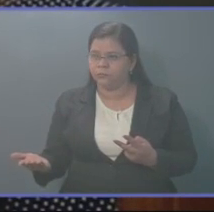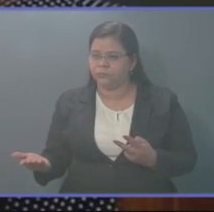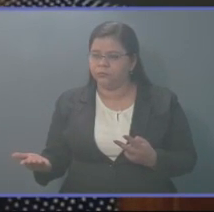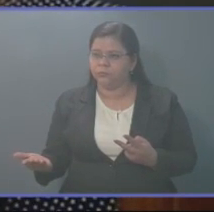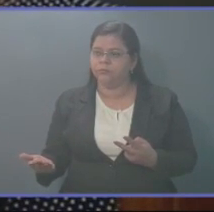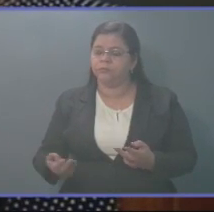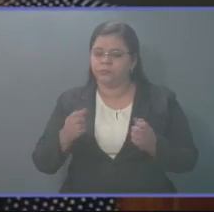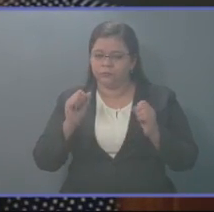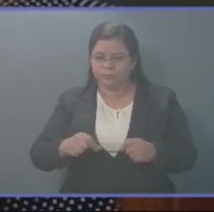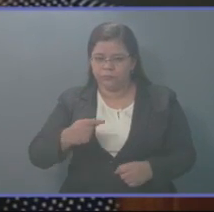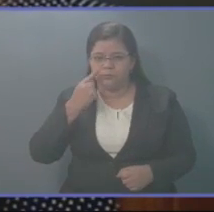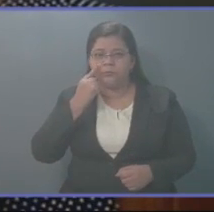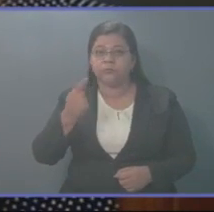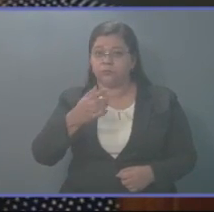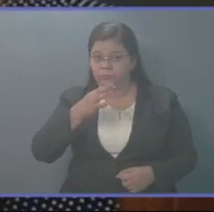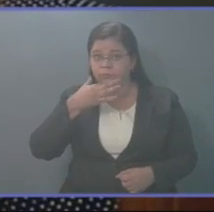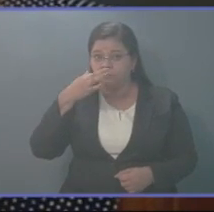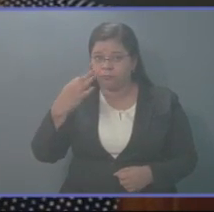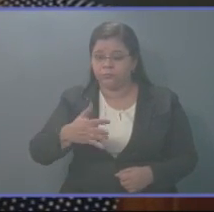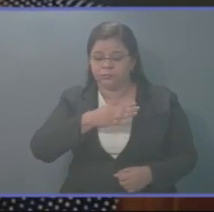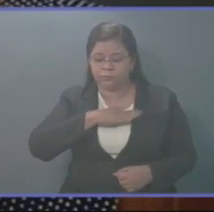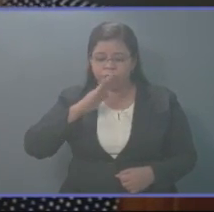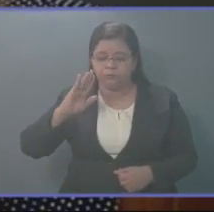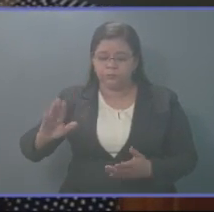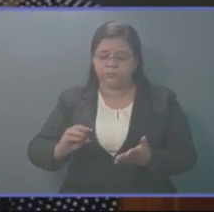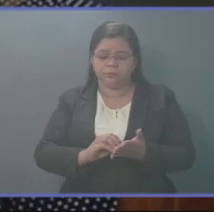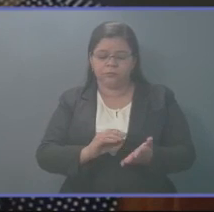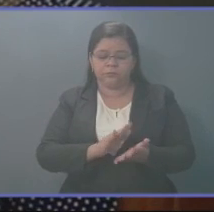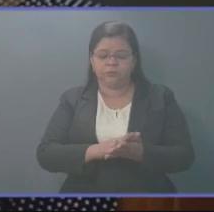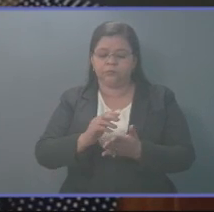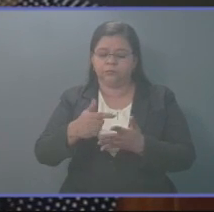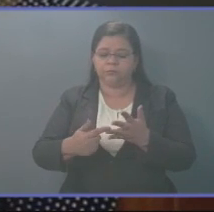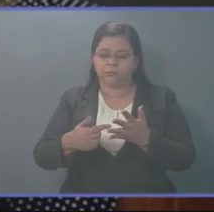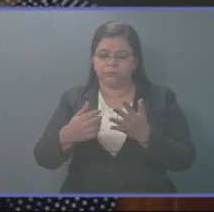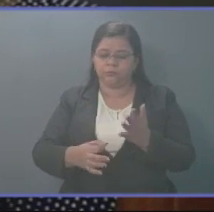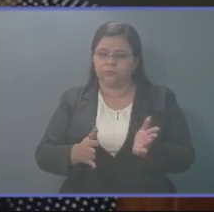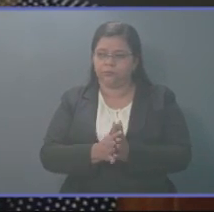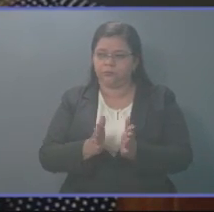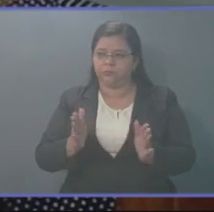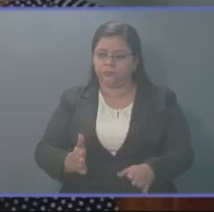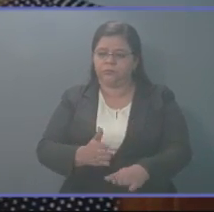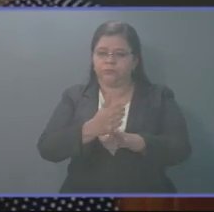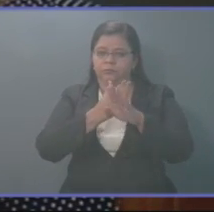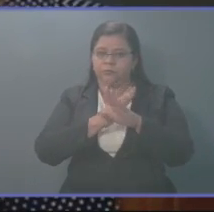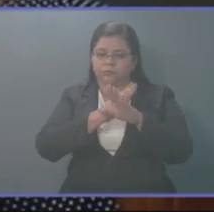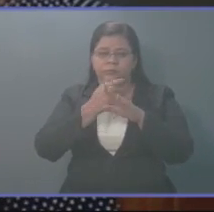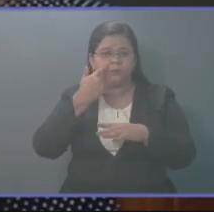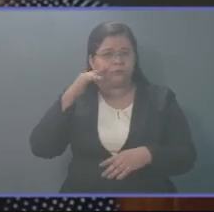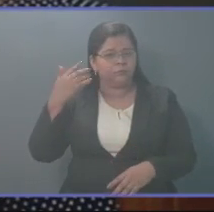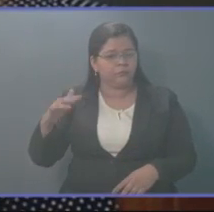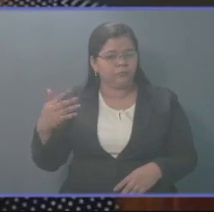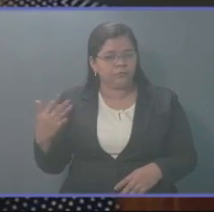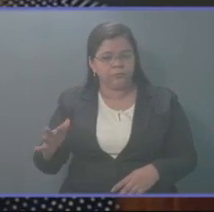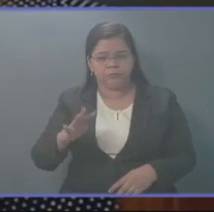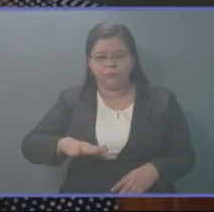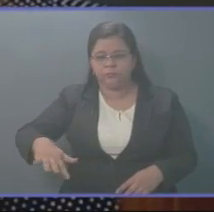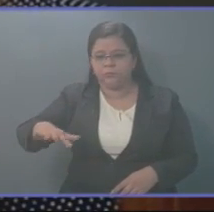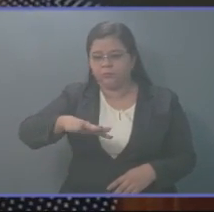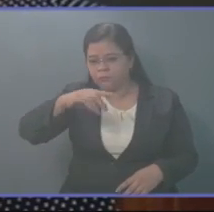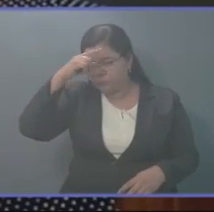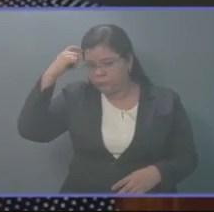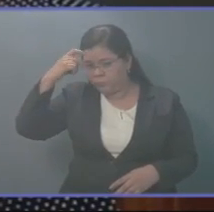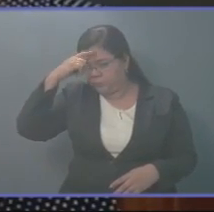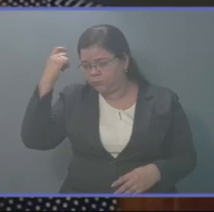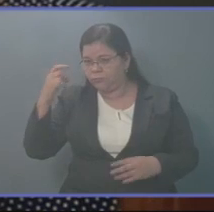para que verifiquen el cumplimiento de los preceptos establecidos en la Ley General de Prevención de Riesgos en lugares de trabajo en lo